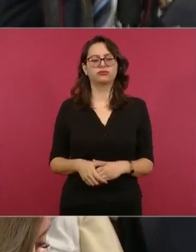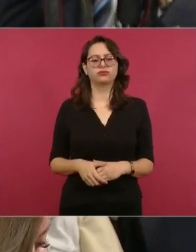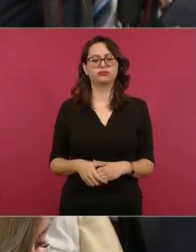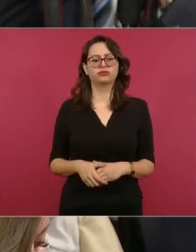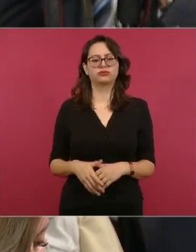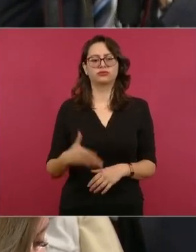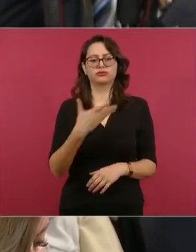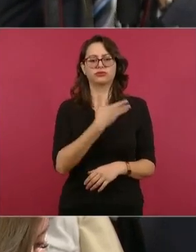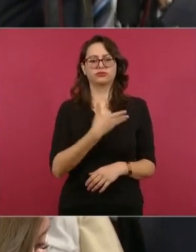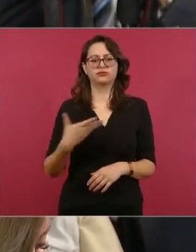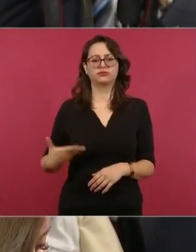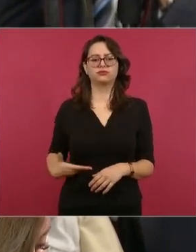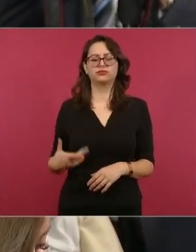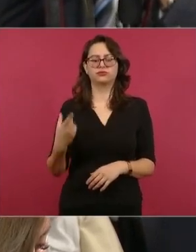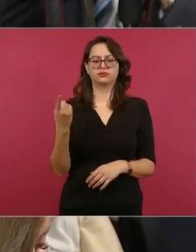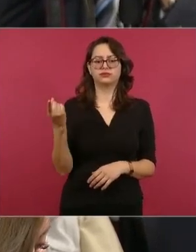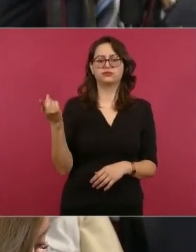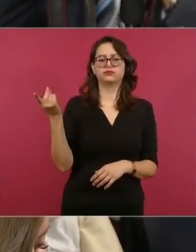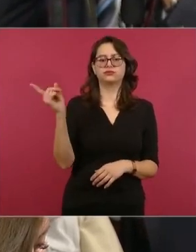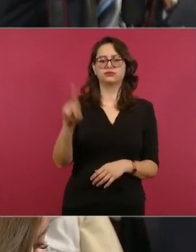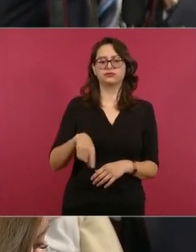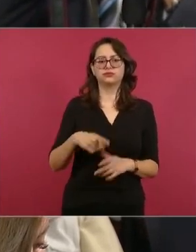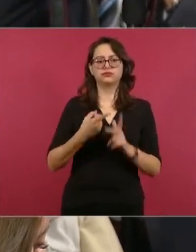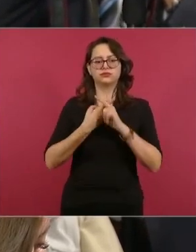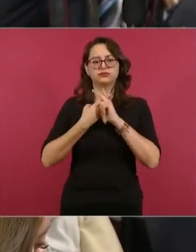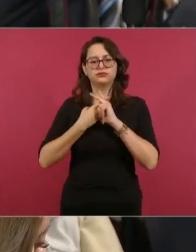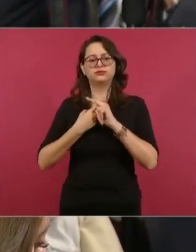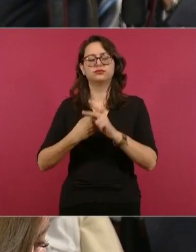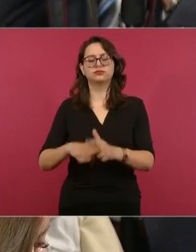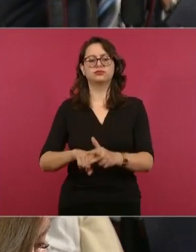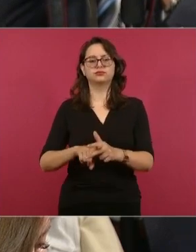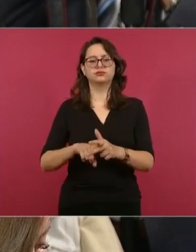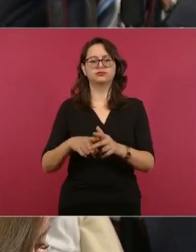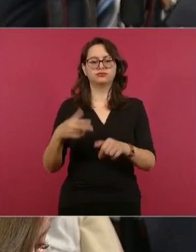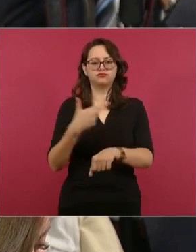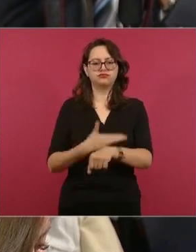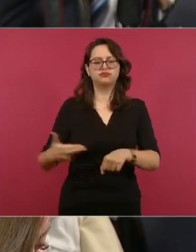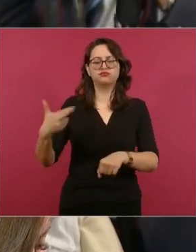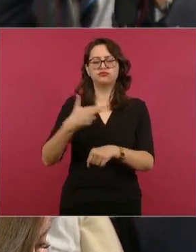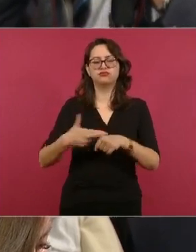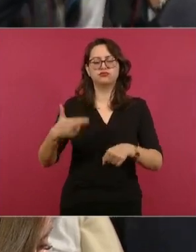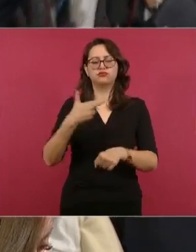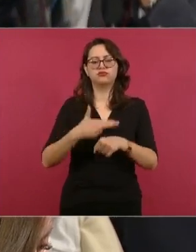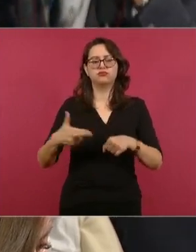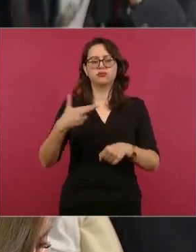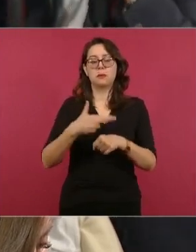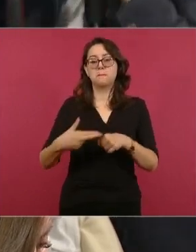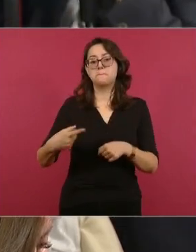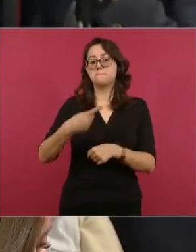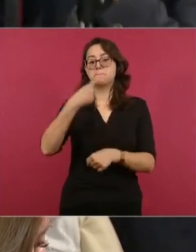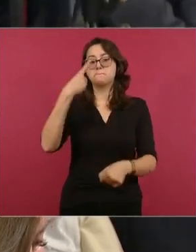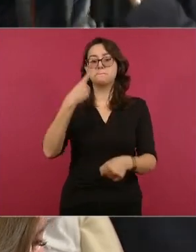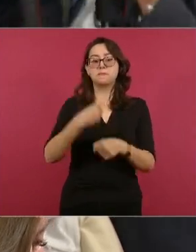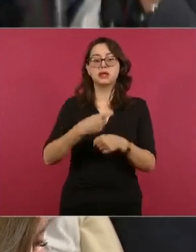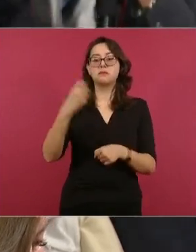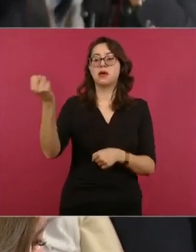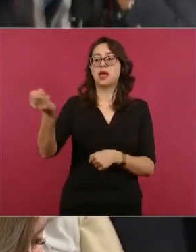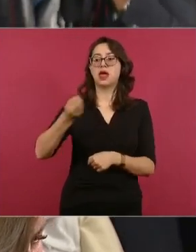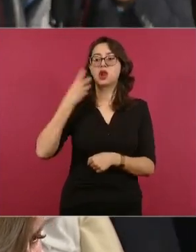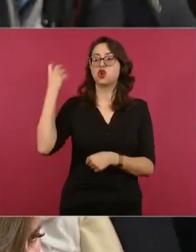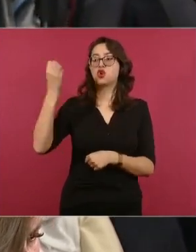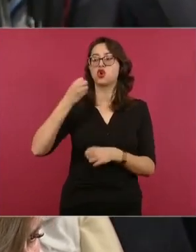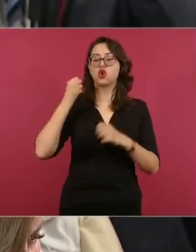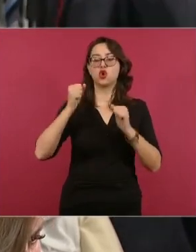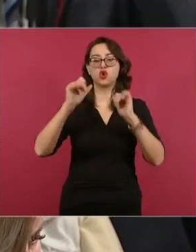para comenzar y coordinar los trabajos para llevar a cabo el primer Congreso Internacional de Periodistas Independientes.